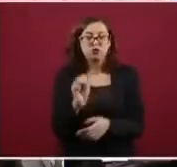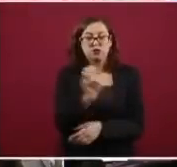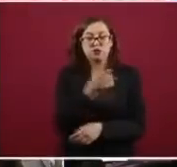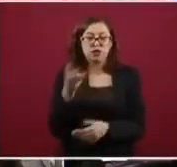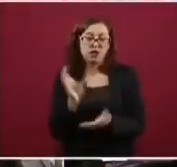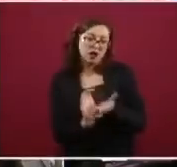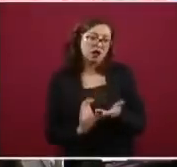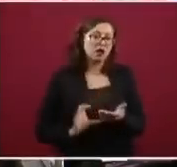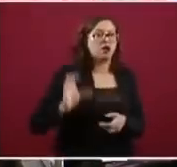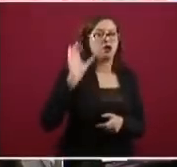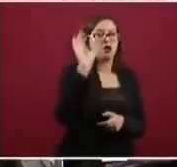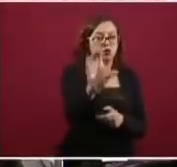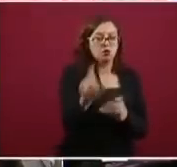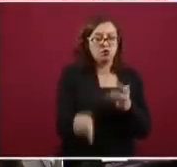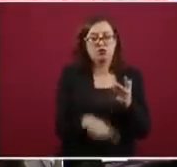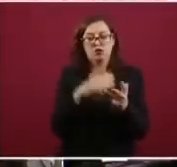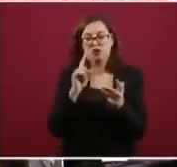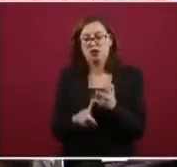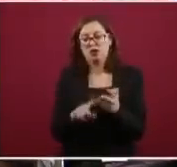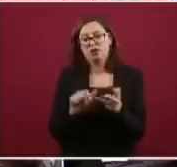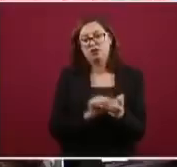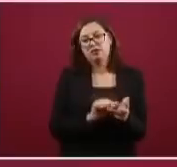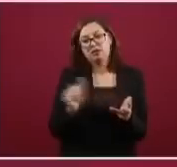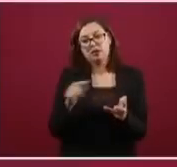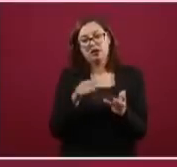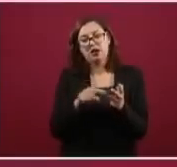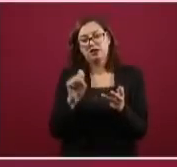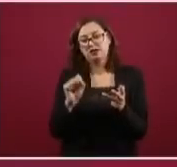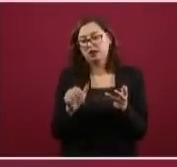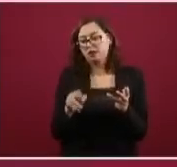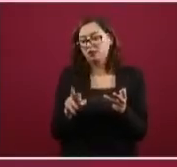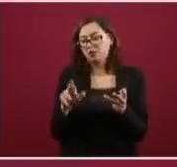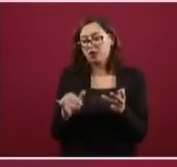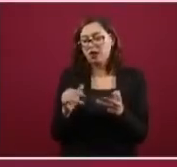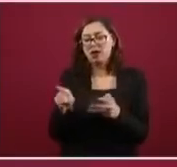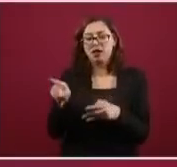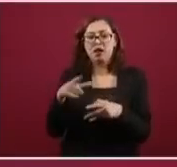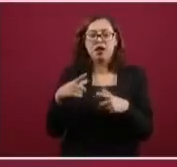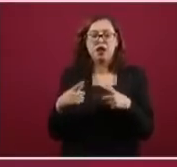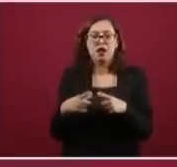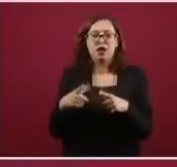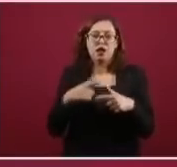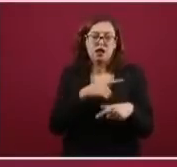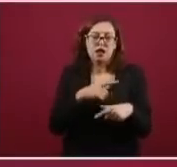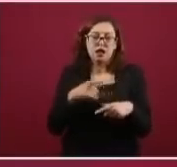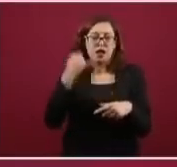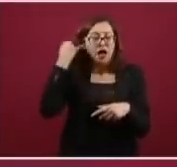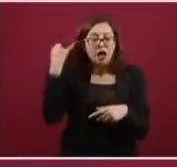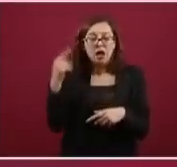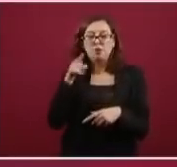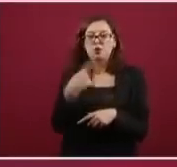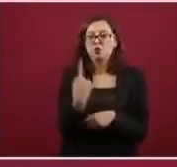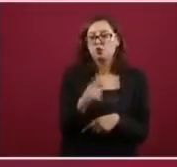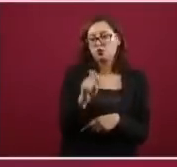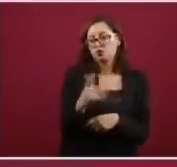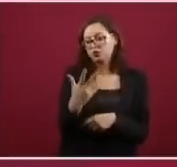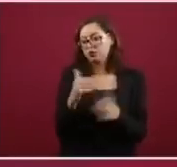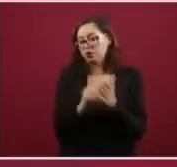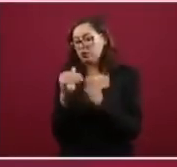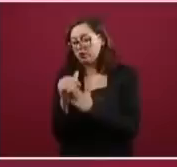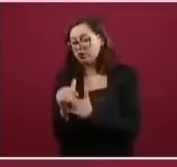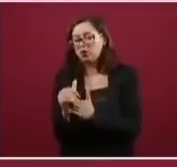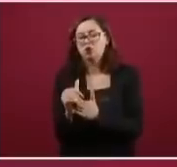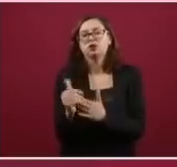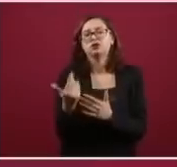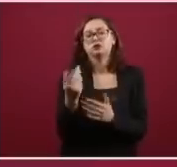emitimos en el mercado samurai en el bono de en el mercado japonés alrededor del equivalente a 1.5 mil millones